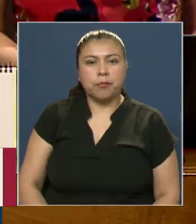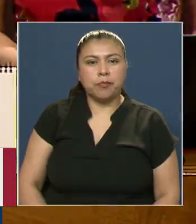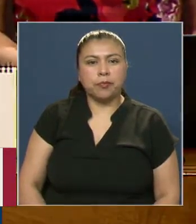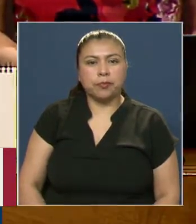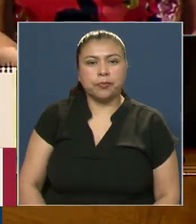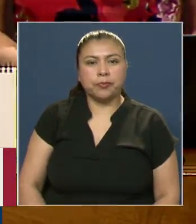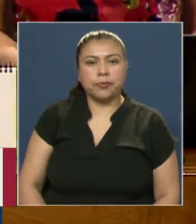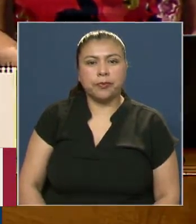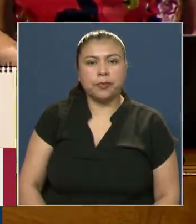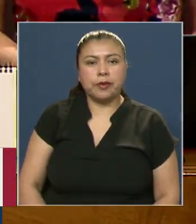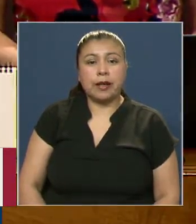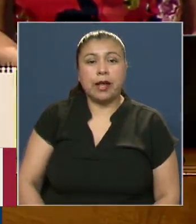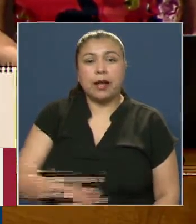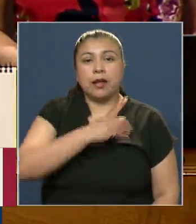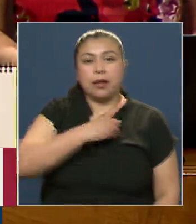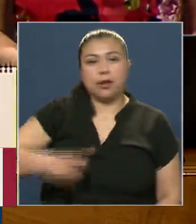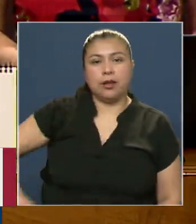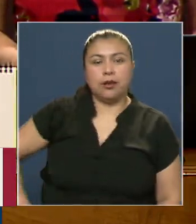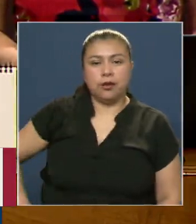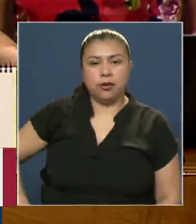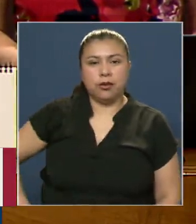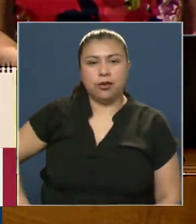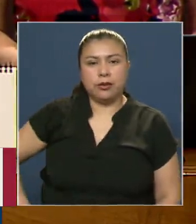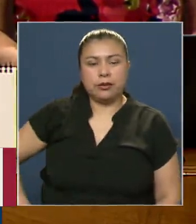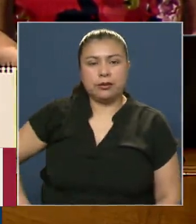Diputada Pérez, doña Joana.